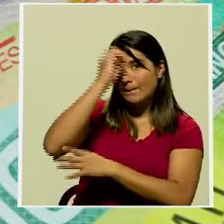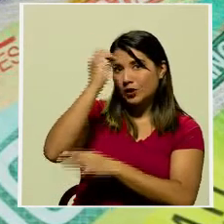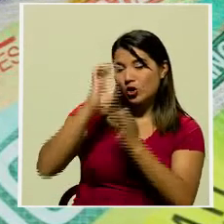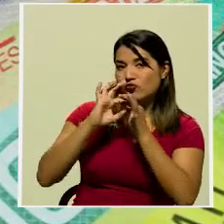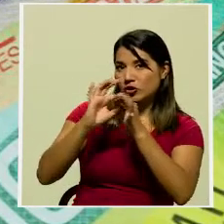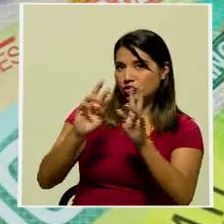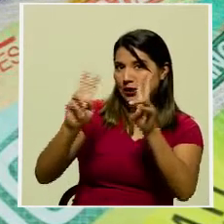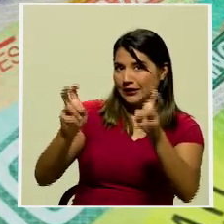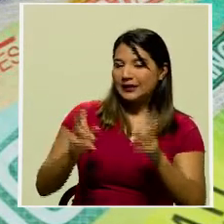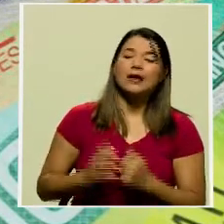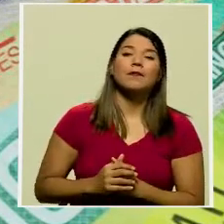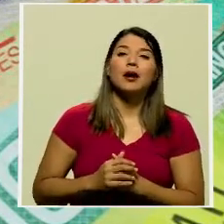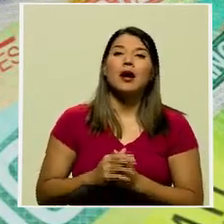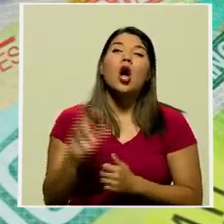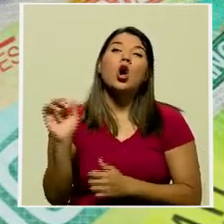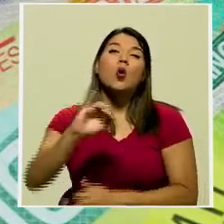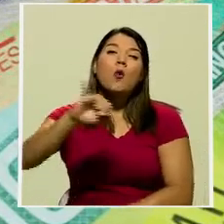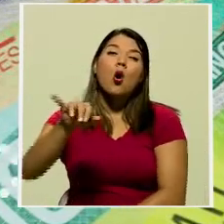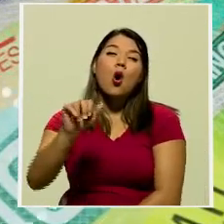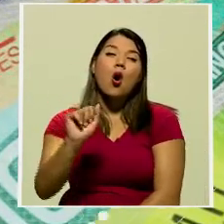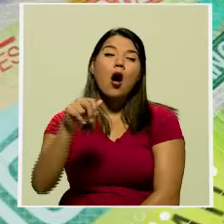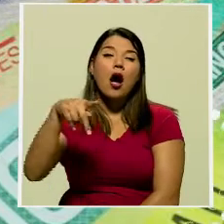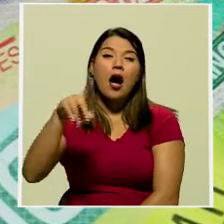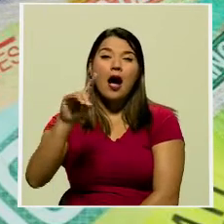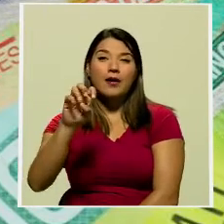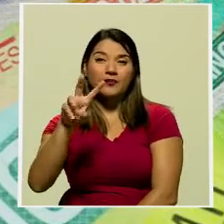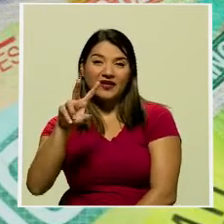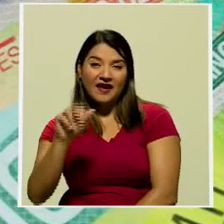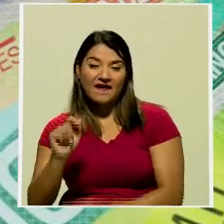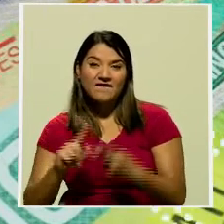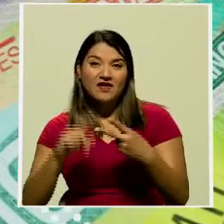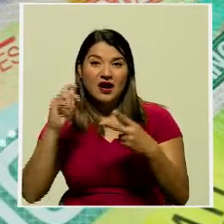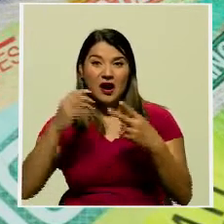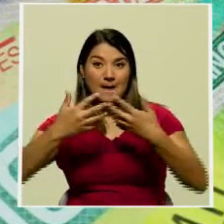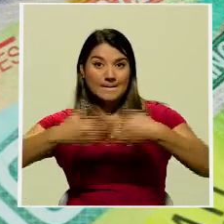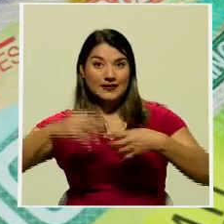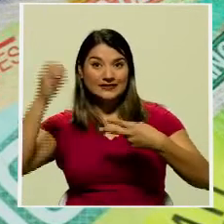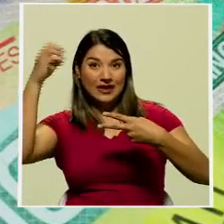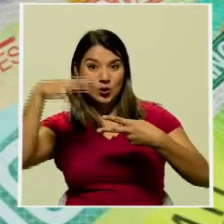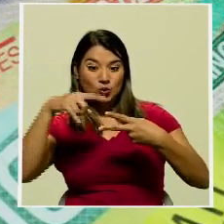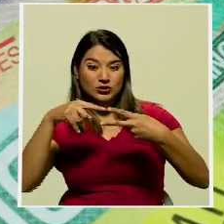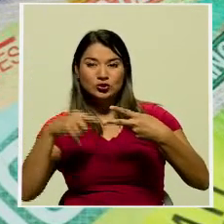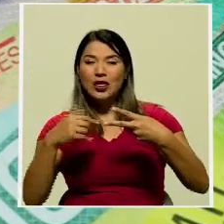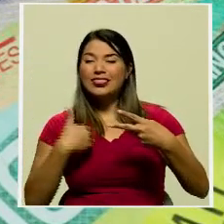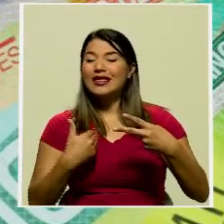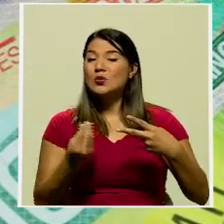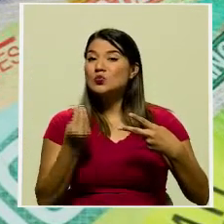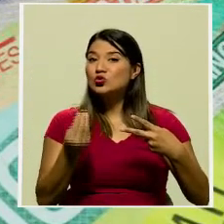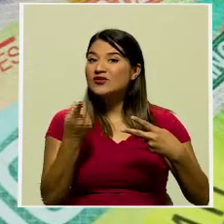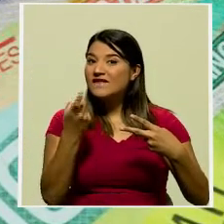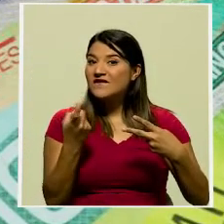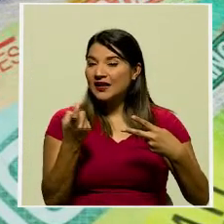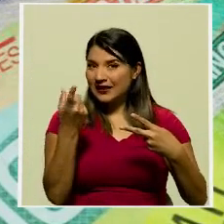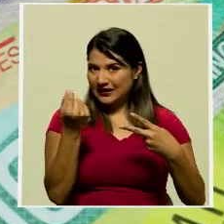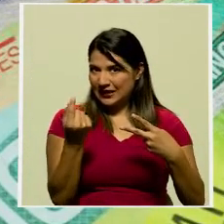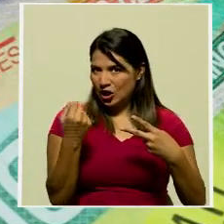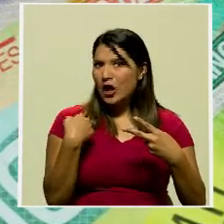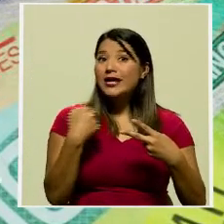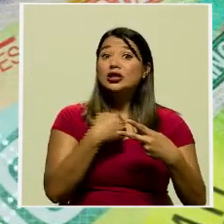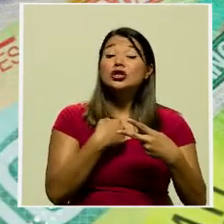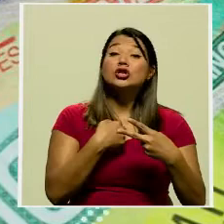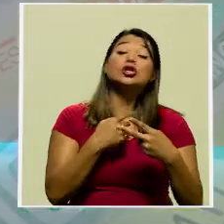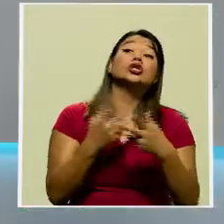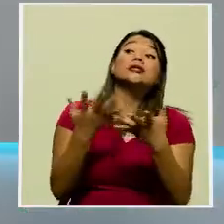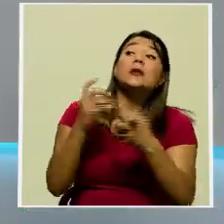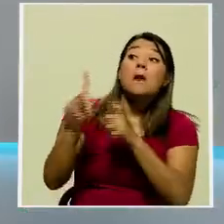de que, como Habdeba, la Compañía Nacional de Fuerza y Luz tienen un déficit bastante elevado, si les preocupa o no